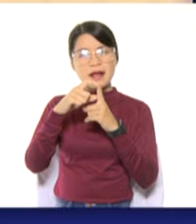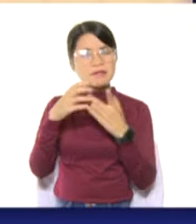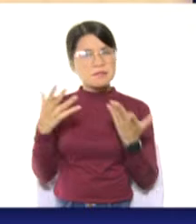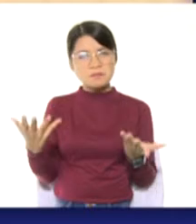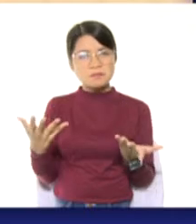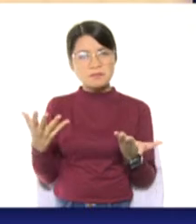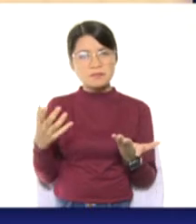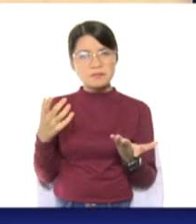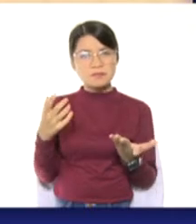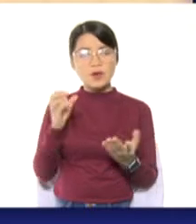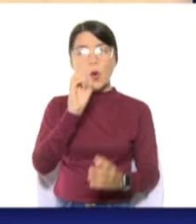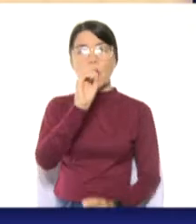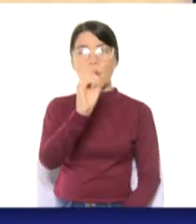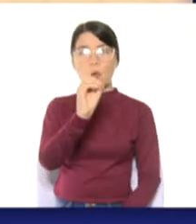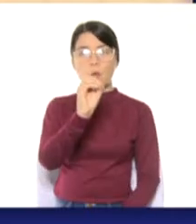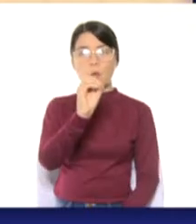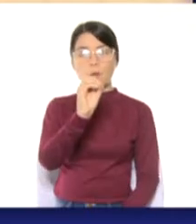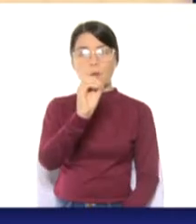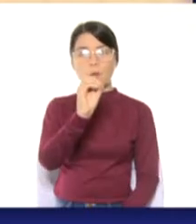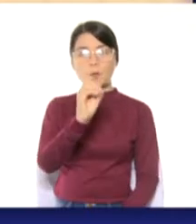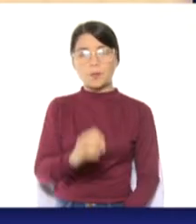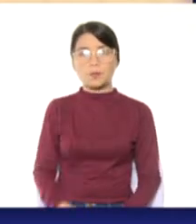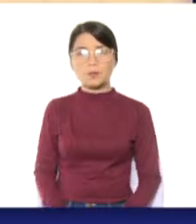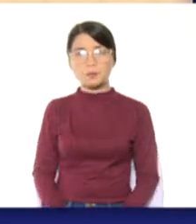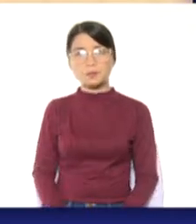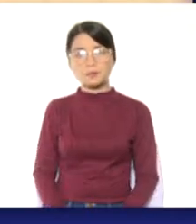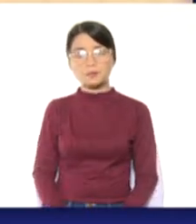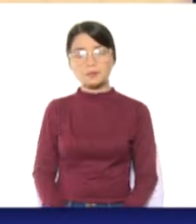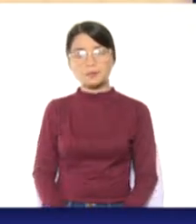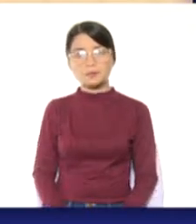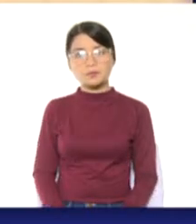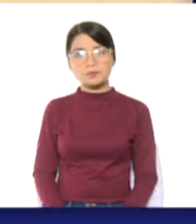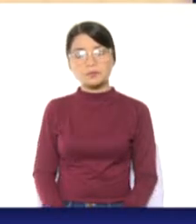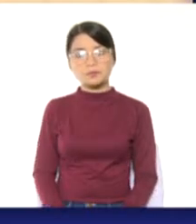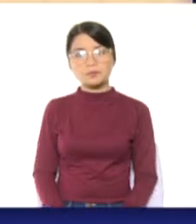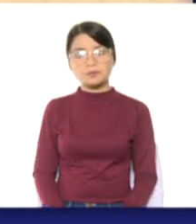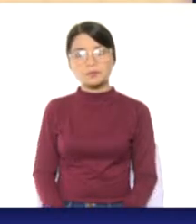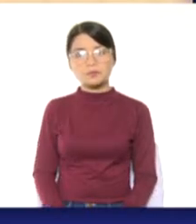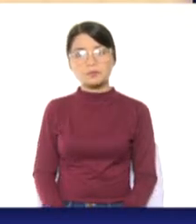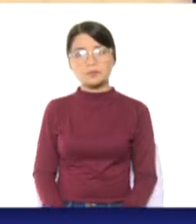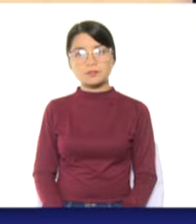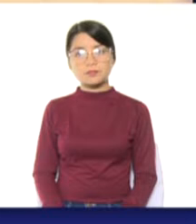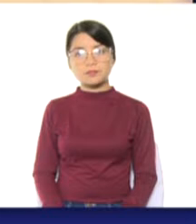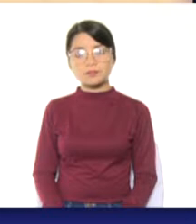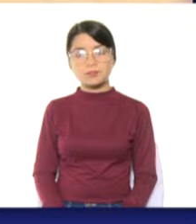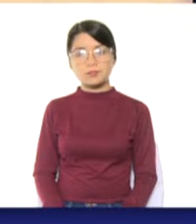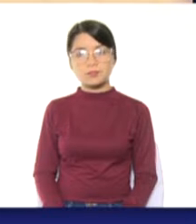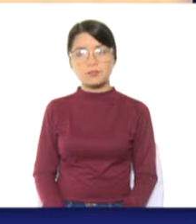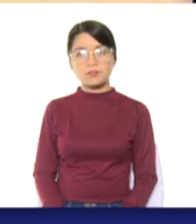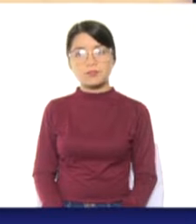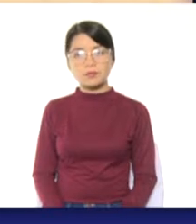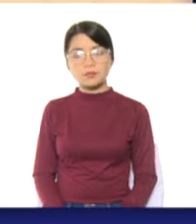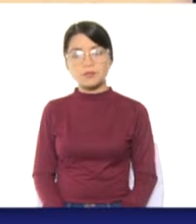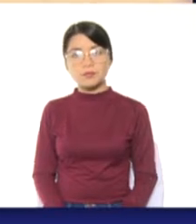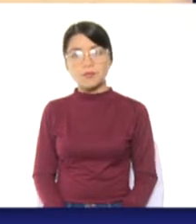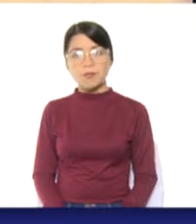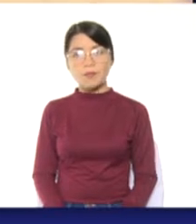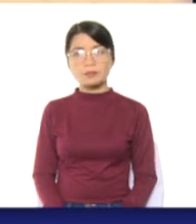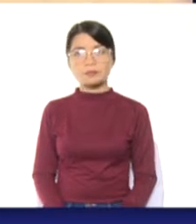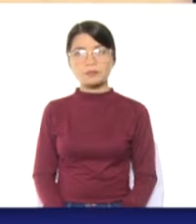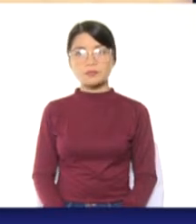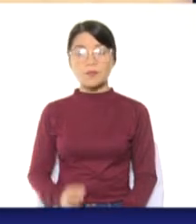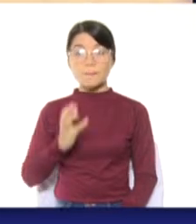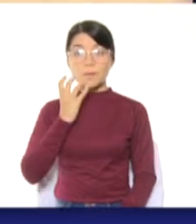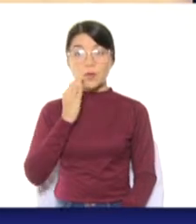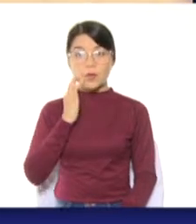coordinado. Y podría funcionar de manera independiente también. Pero cuando hablamos de un ejemplo, pudiéramos decir,